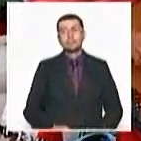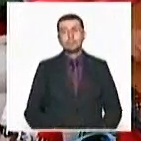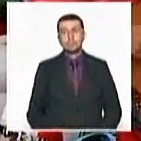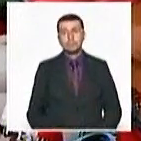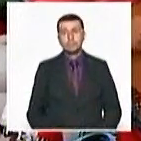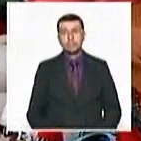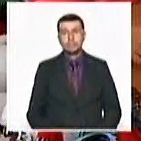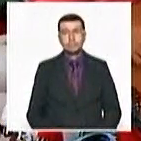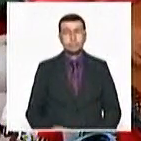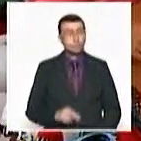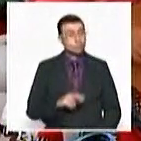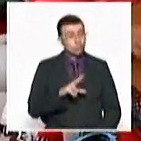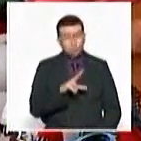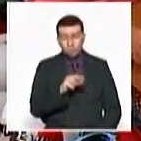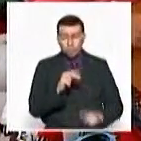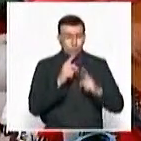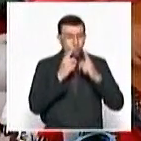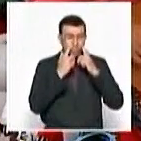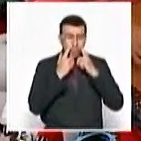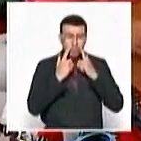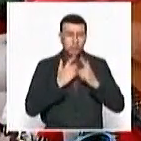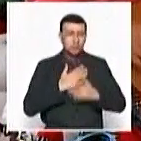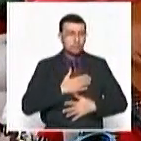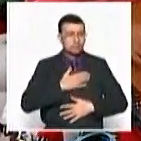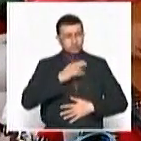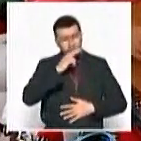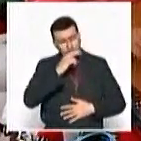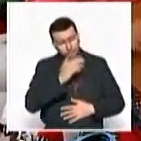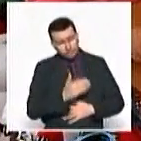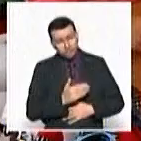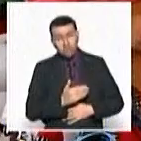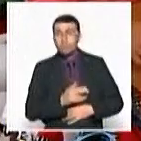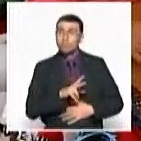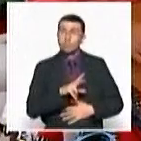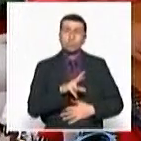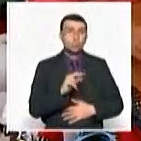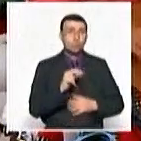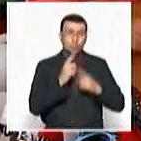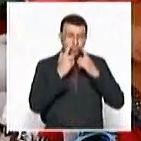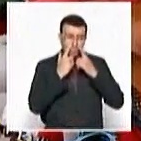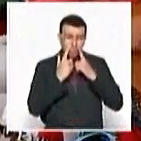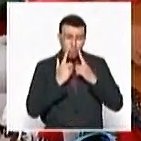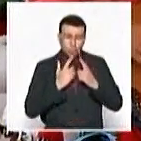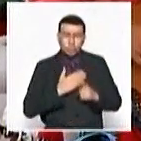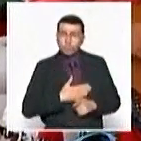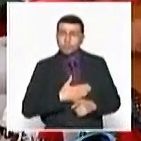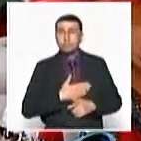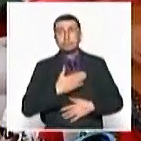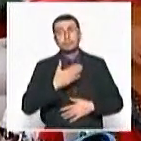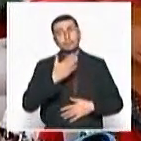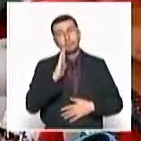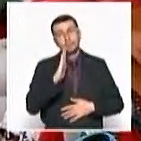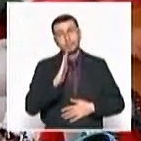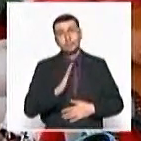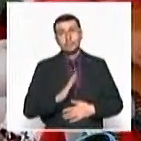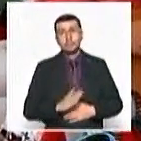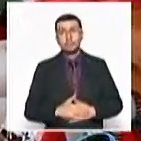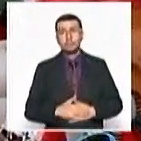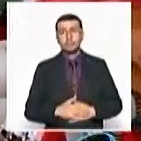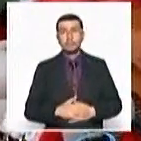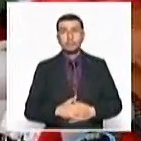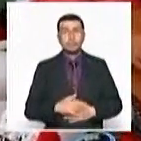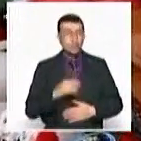No llores, mi niño, no llores, mi Dios, si te